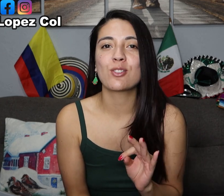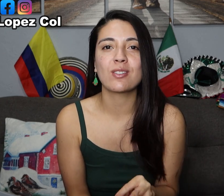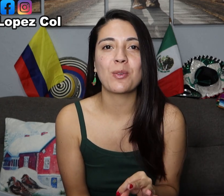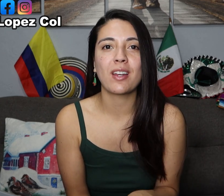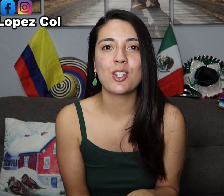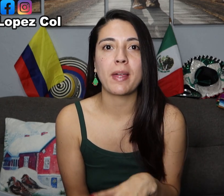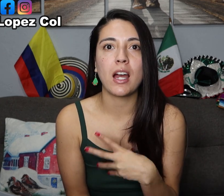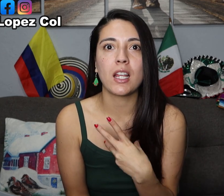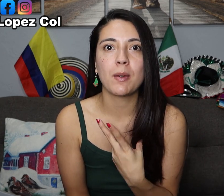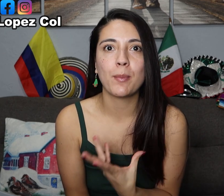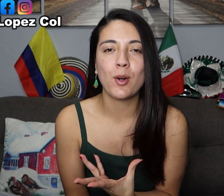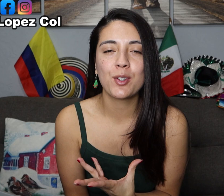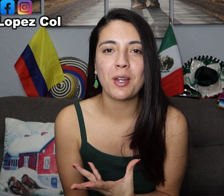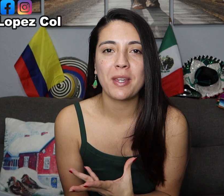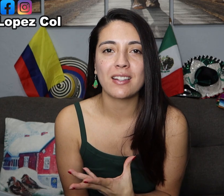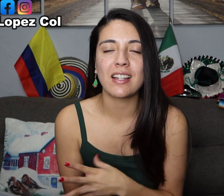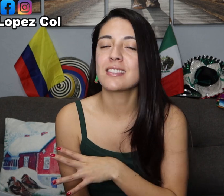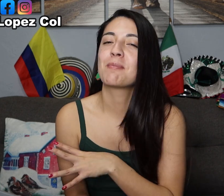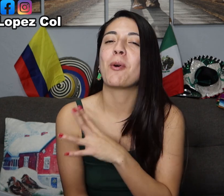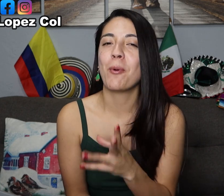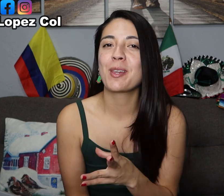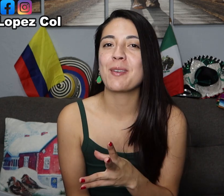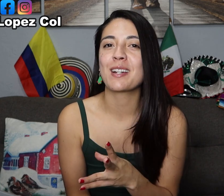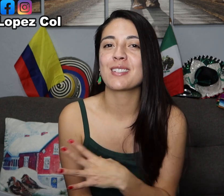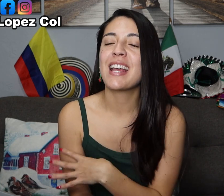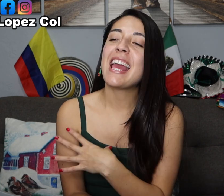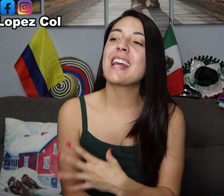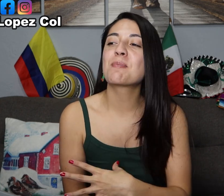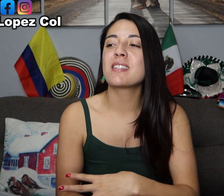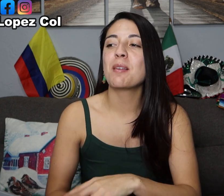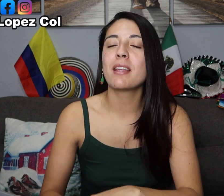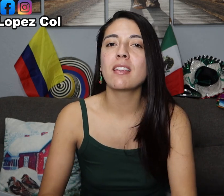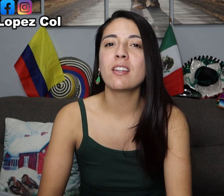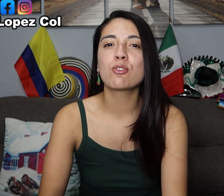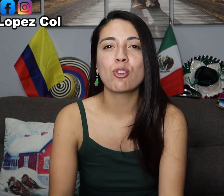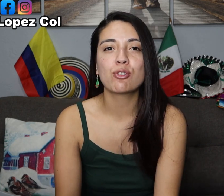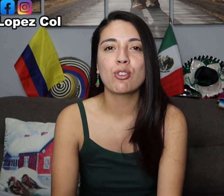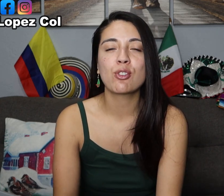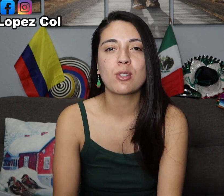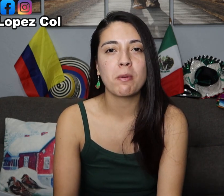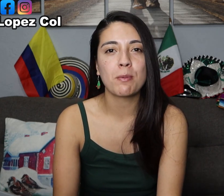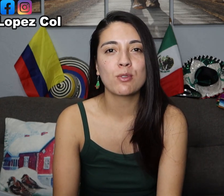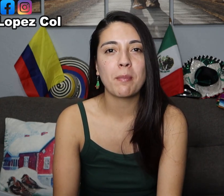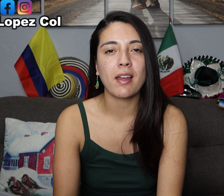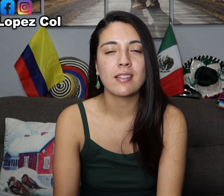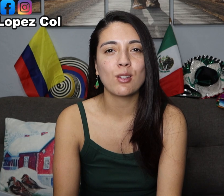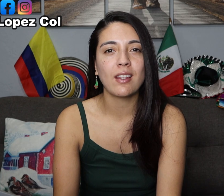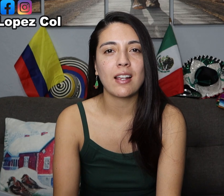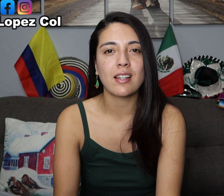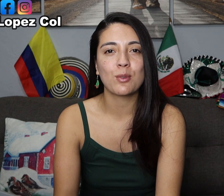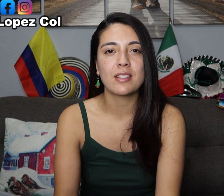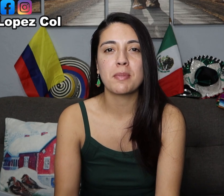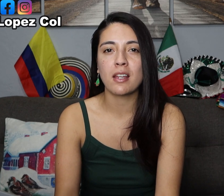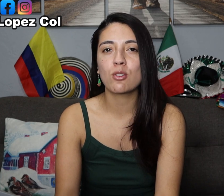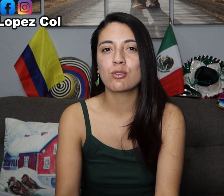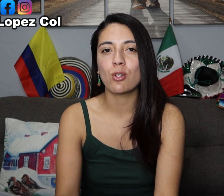información que estoy segura que nos va a dejar boquiabiertas o boquiabiertos. Especialmente nosotros, los que vivimos en países donde